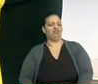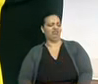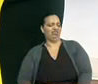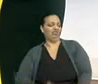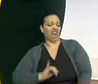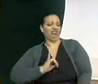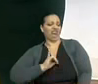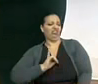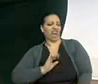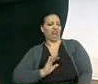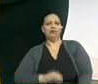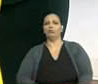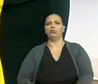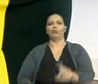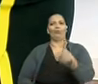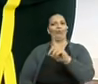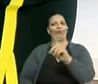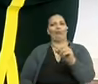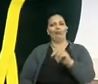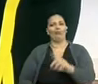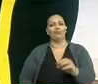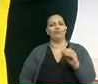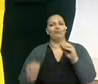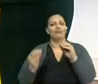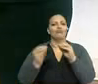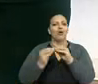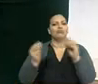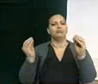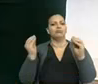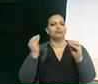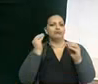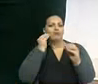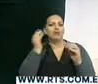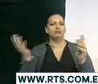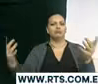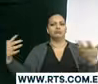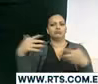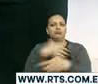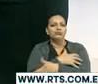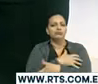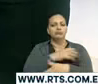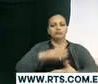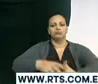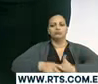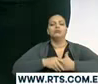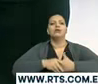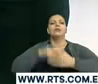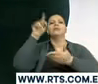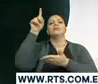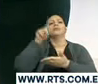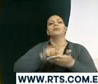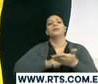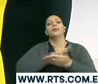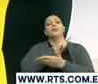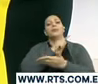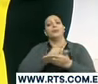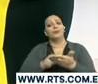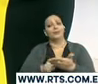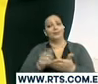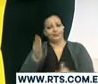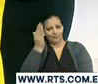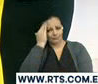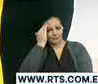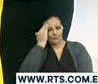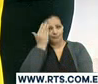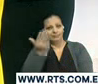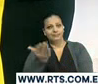soy idiota, no sabes que no nos podemos abrazar. Mayra, ¿sabe qué es lo que pasa? Estas medidas se han tomado porque recuerdo cuando los primeros